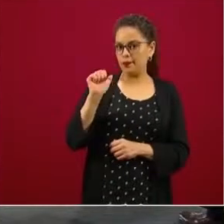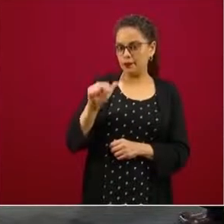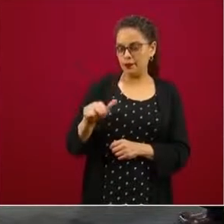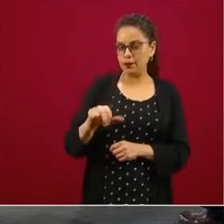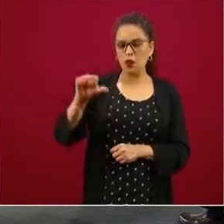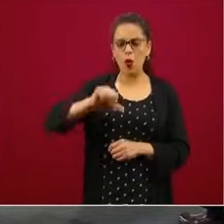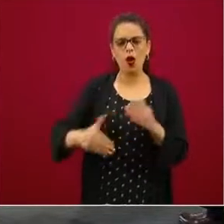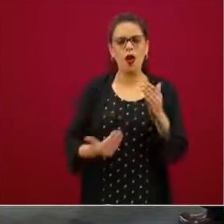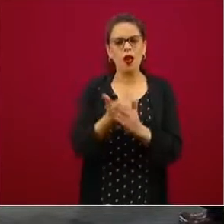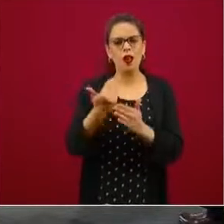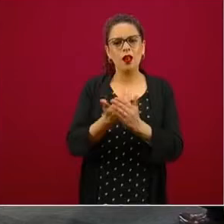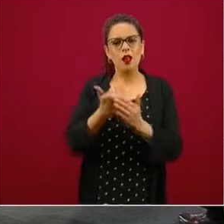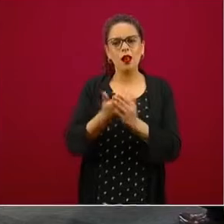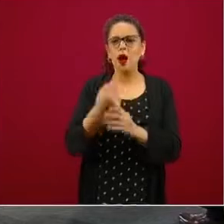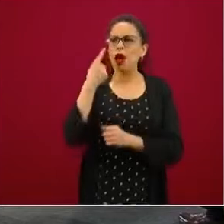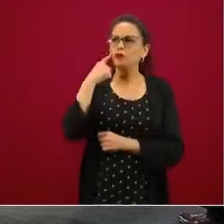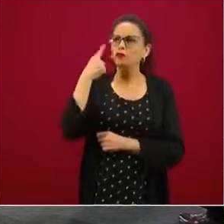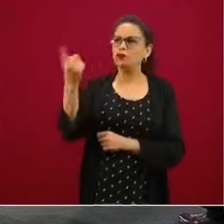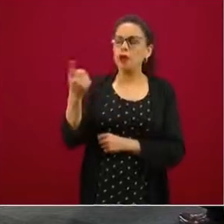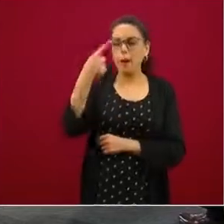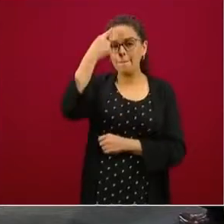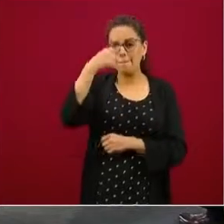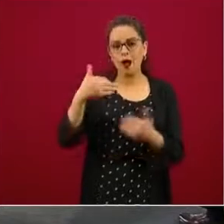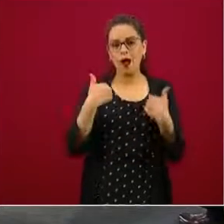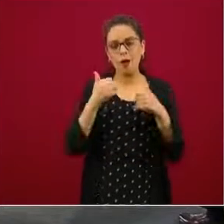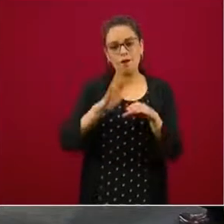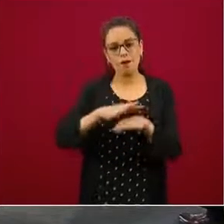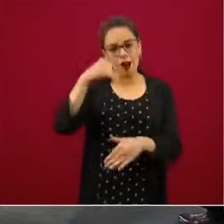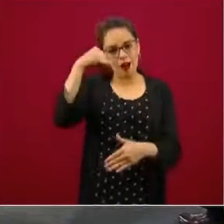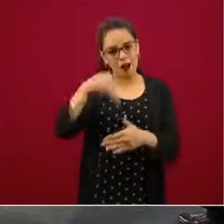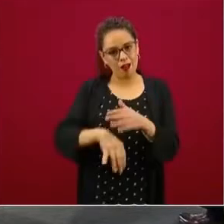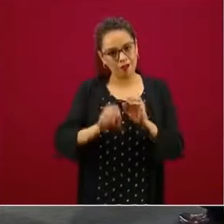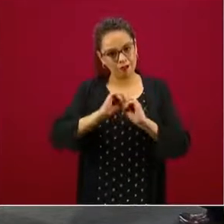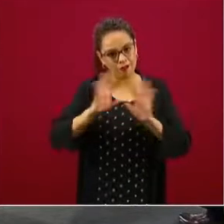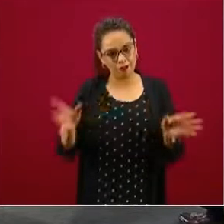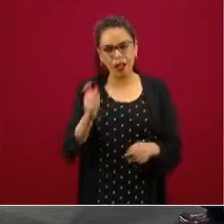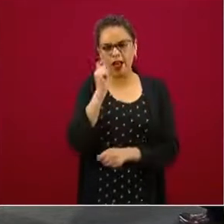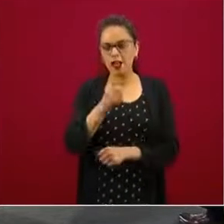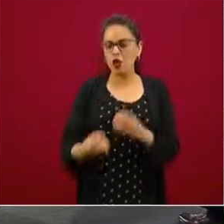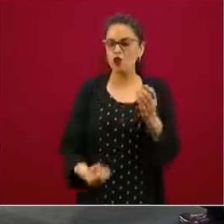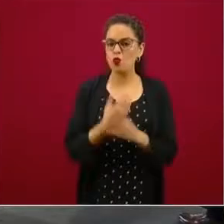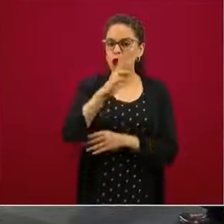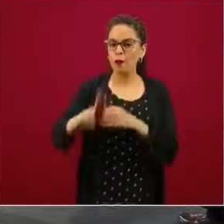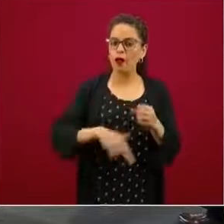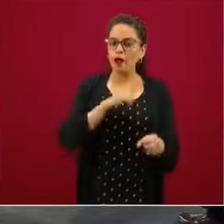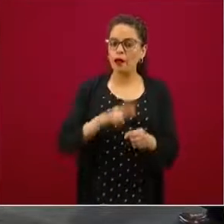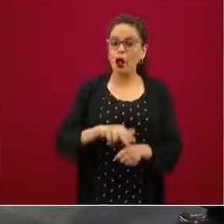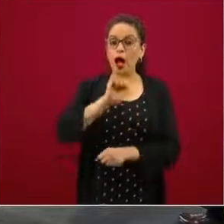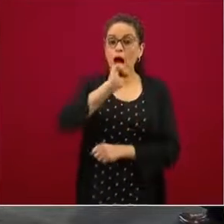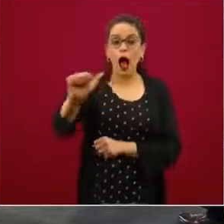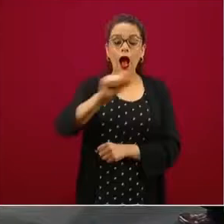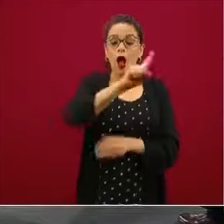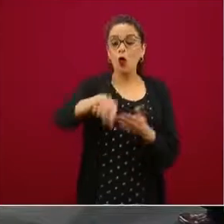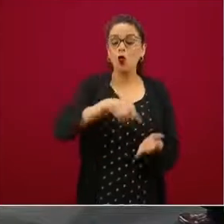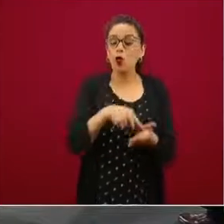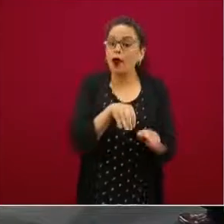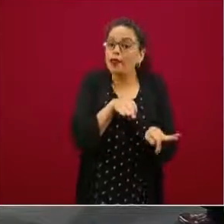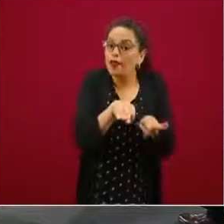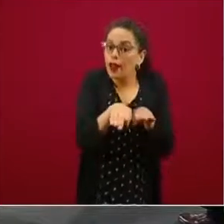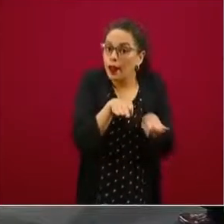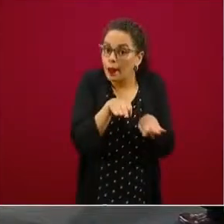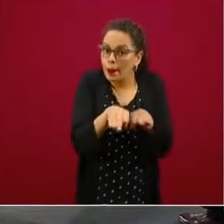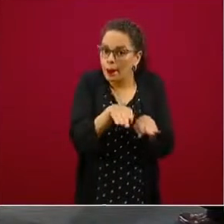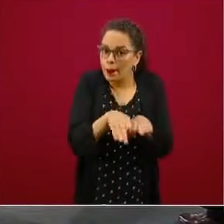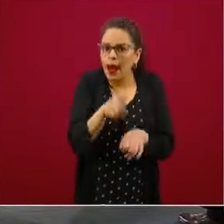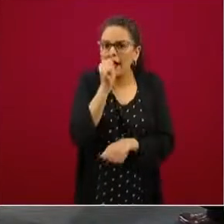para entrar un poquito más a detalle sobre la nueva normalidad en el espacio laboral, que no es otra cosa más que